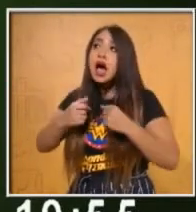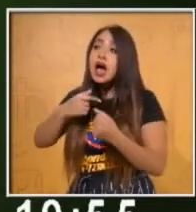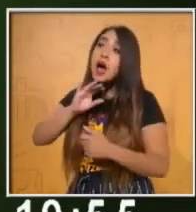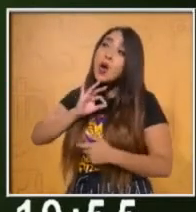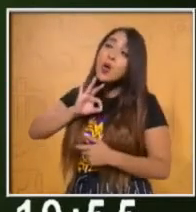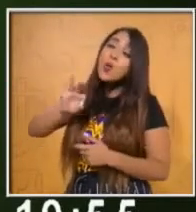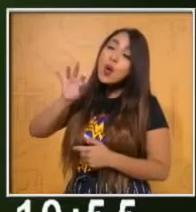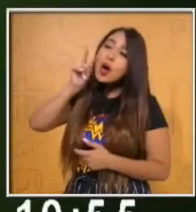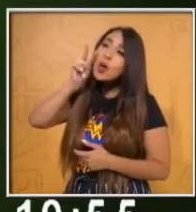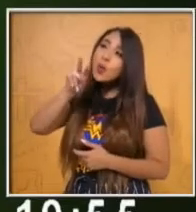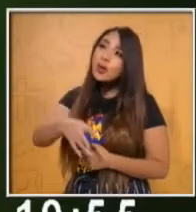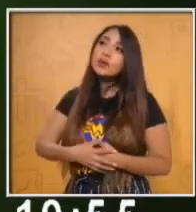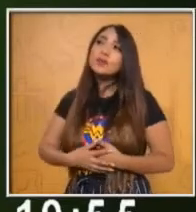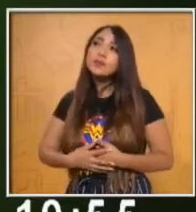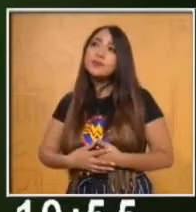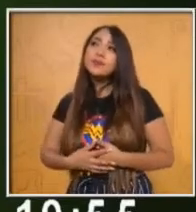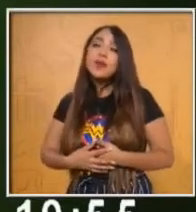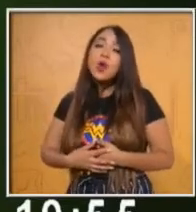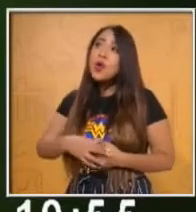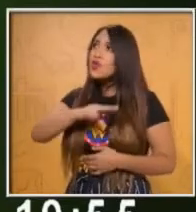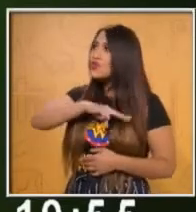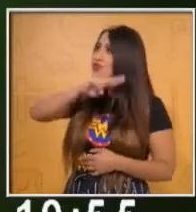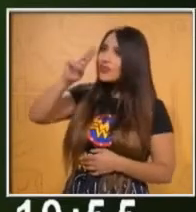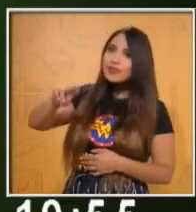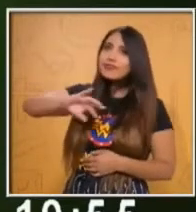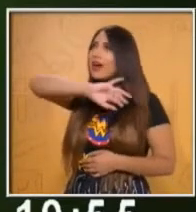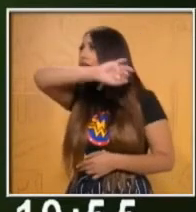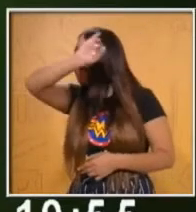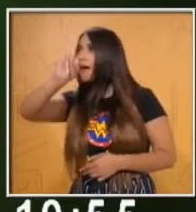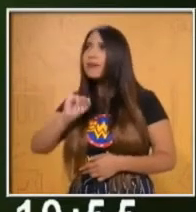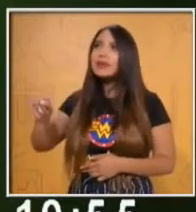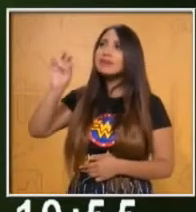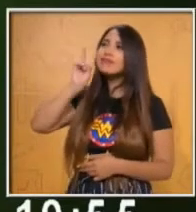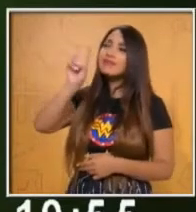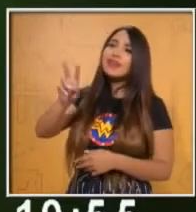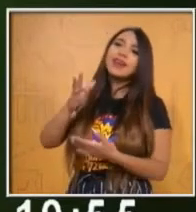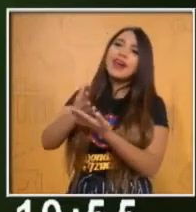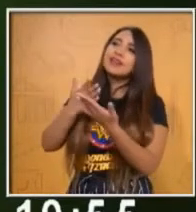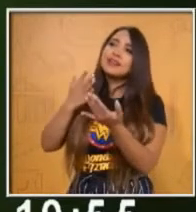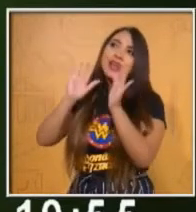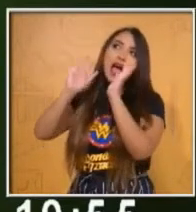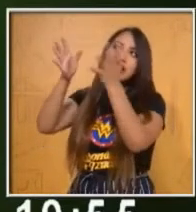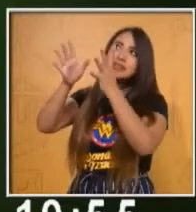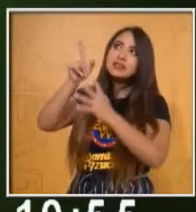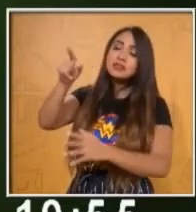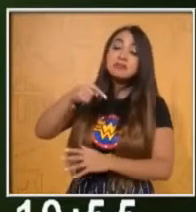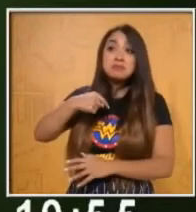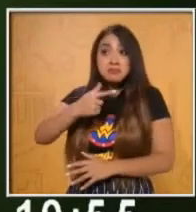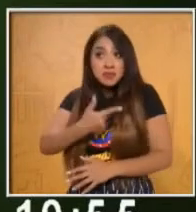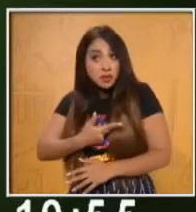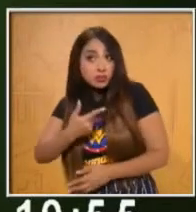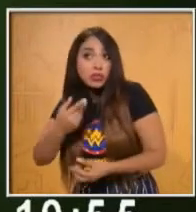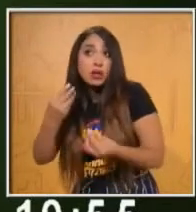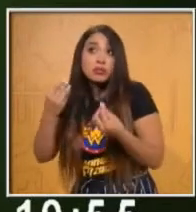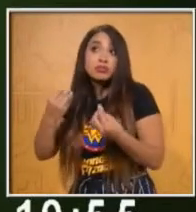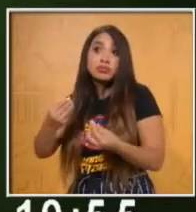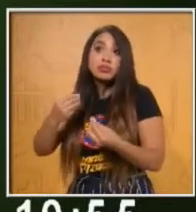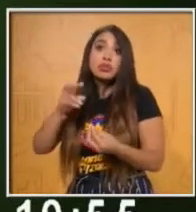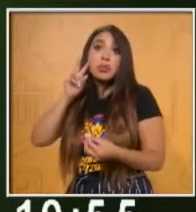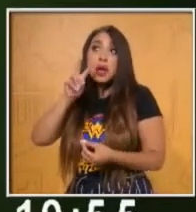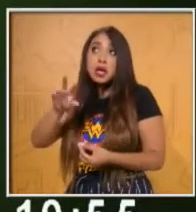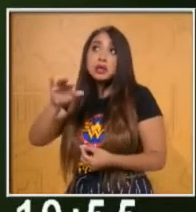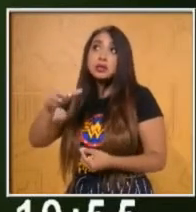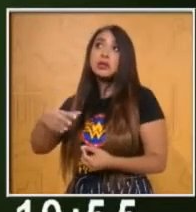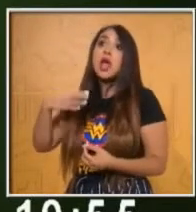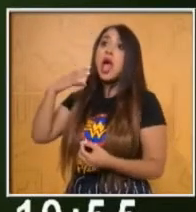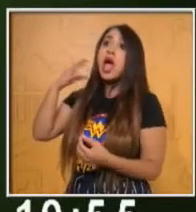puedo creerlo. Nunca he visto nada tan maravilloso. Me gustaría saber si su canto es igual de bonito, porque entonces no